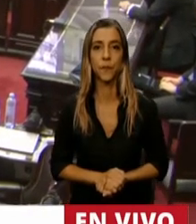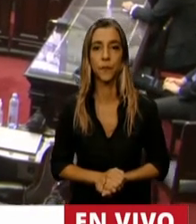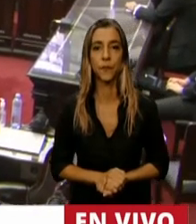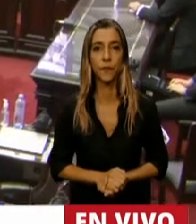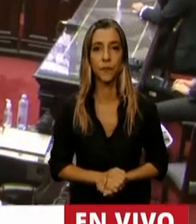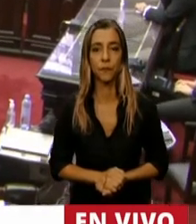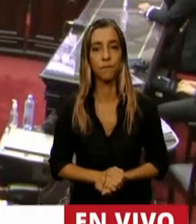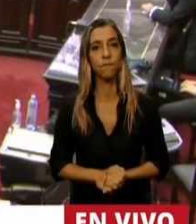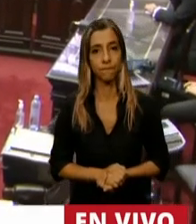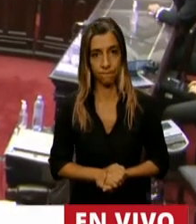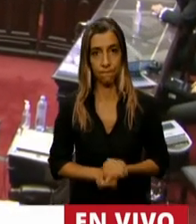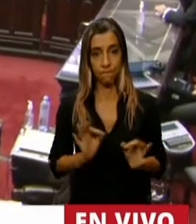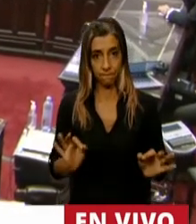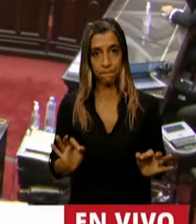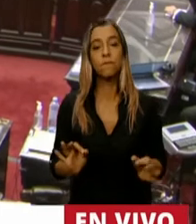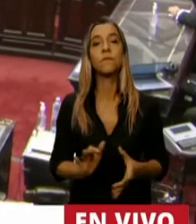Ahí está.